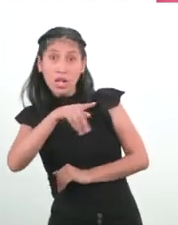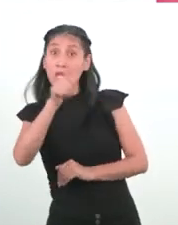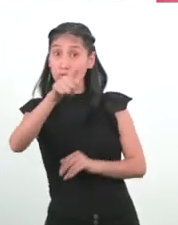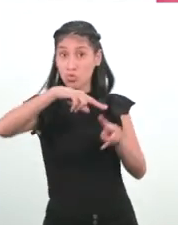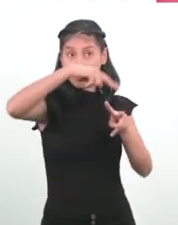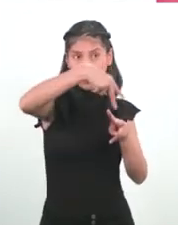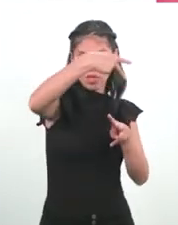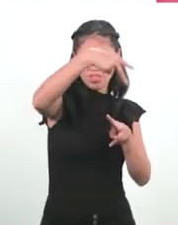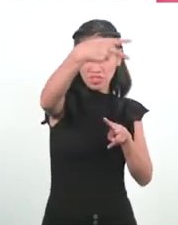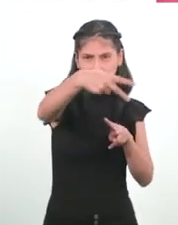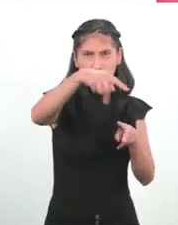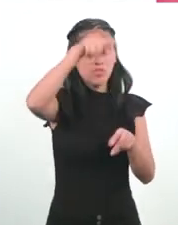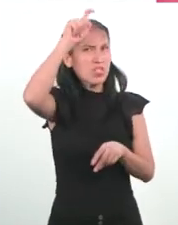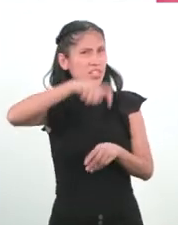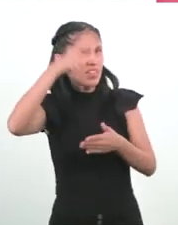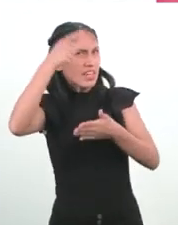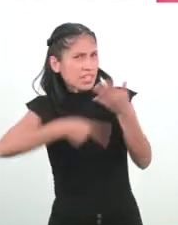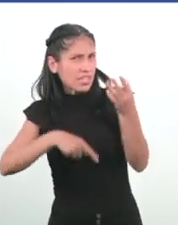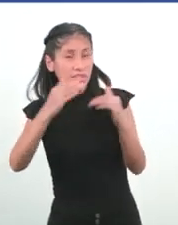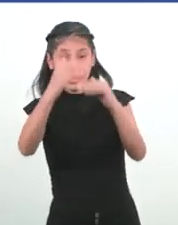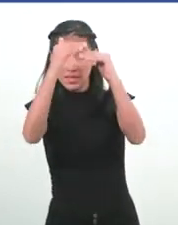o quiénes te podrías apoyar?